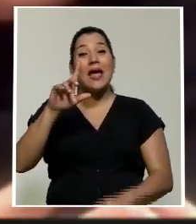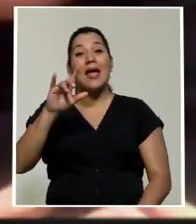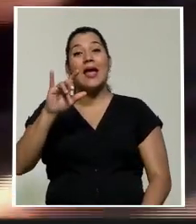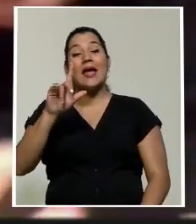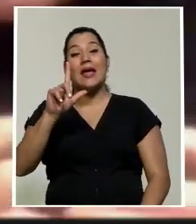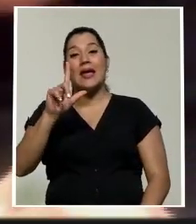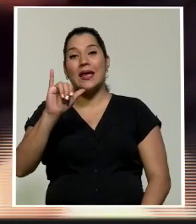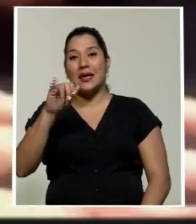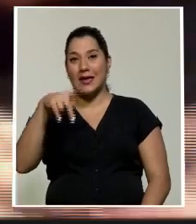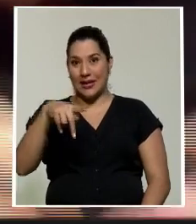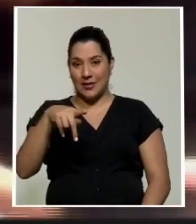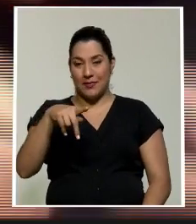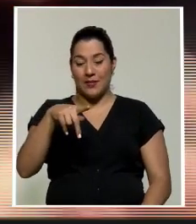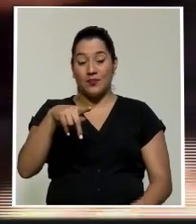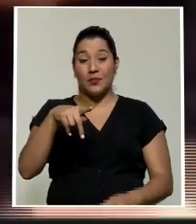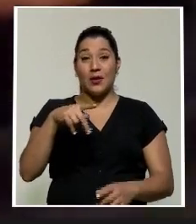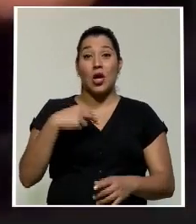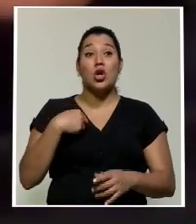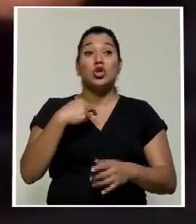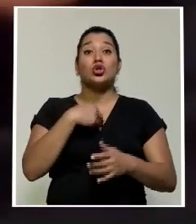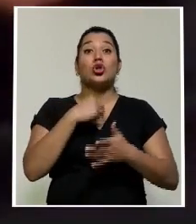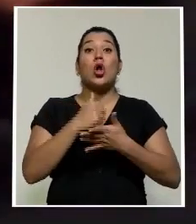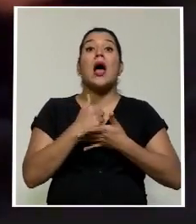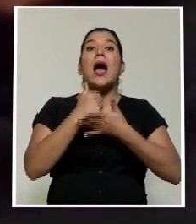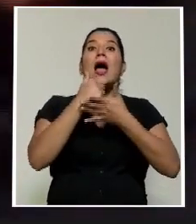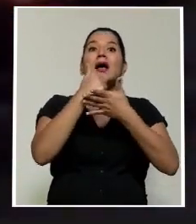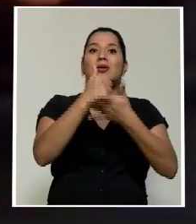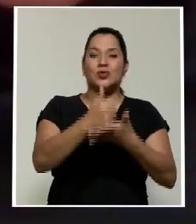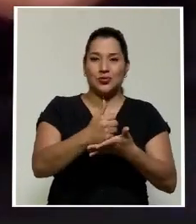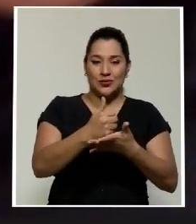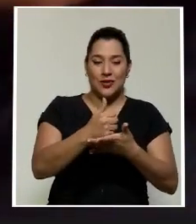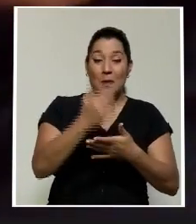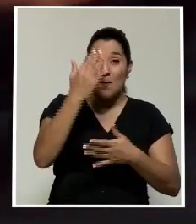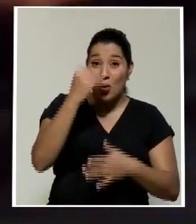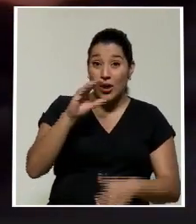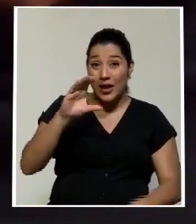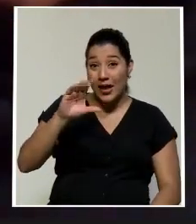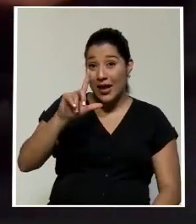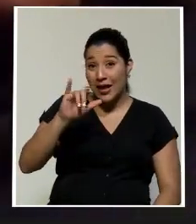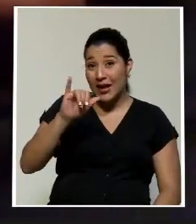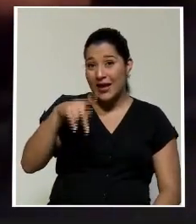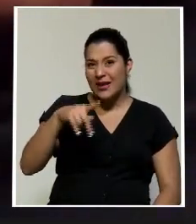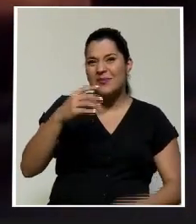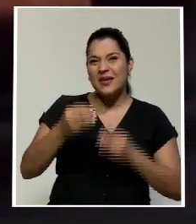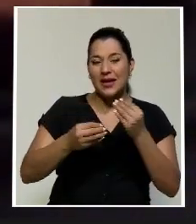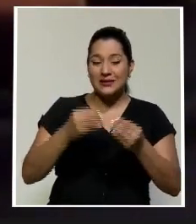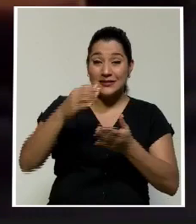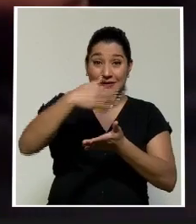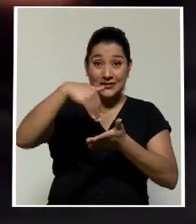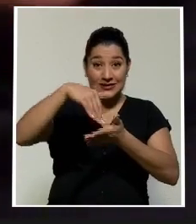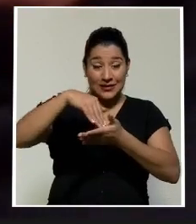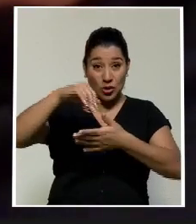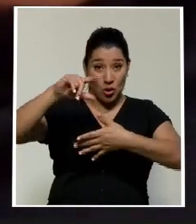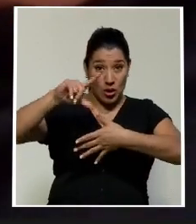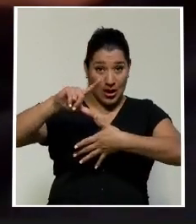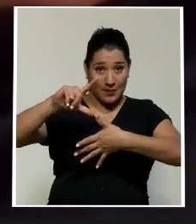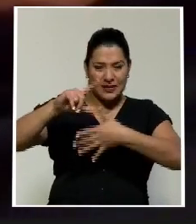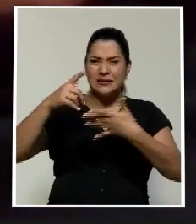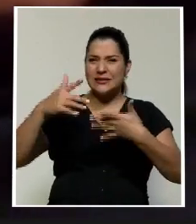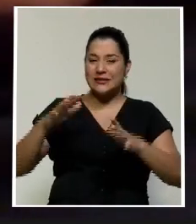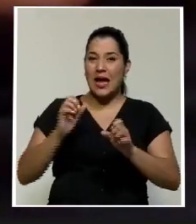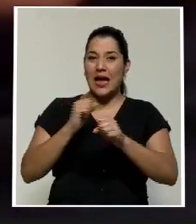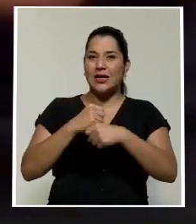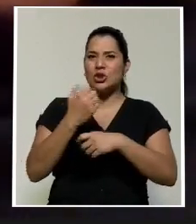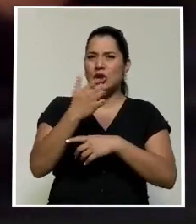adentro, una colaboración dentro de la colaboración, porque el CLIP eso es lo que hace. El Centro Latinoamericano ha hecho ya más de